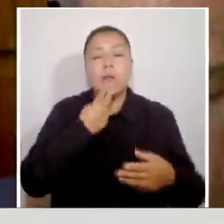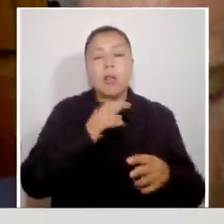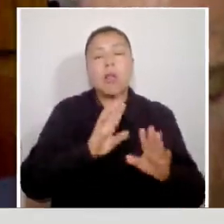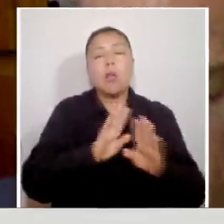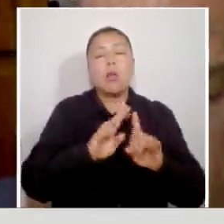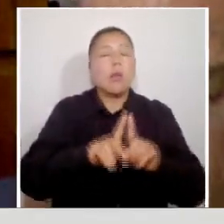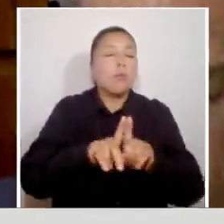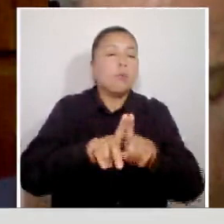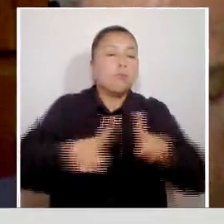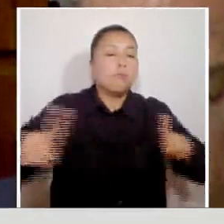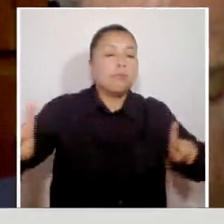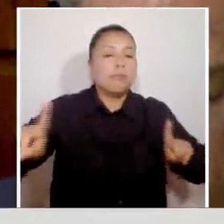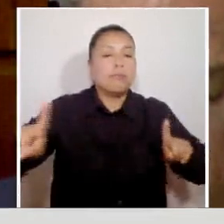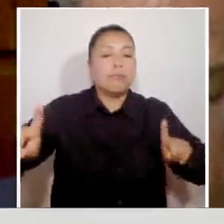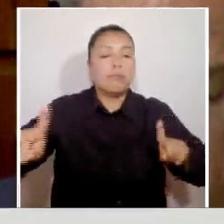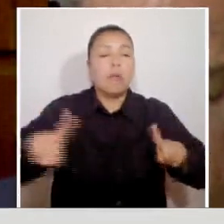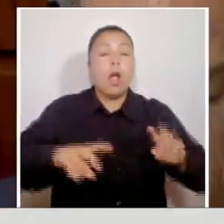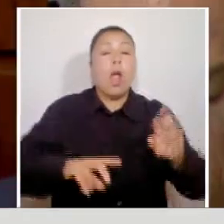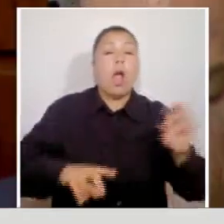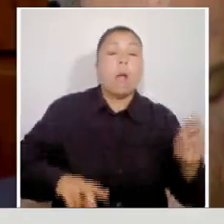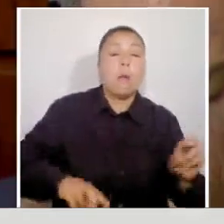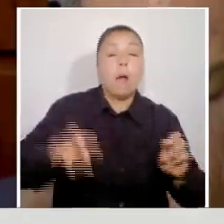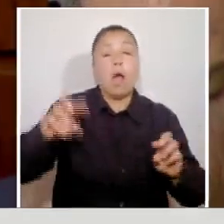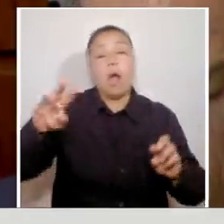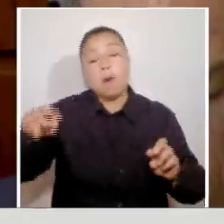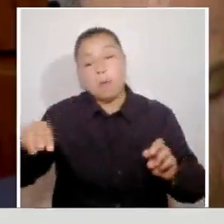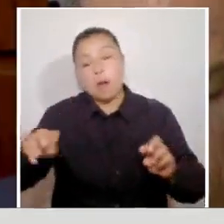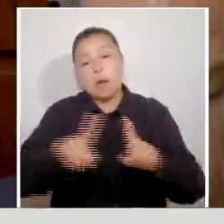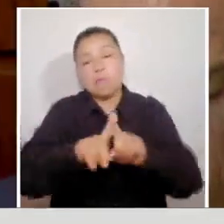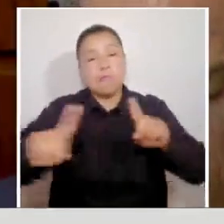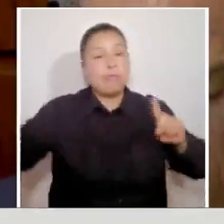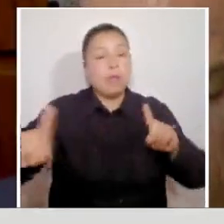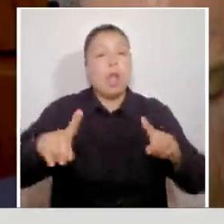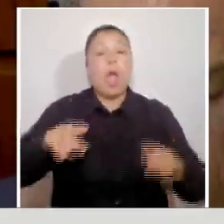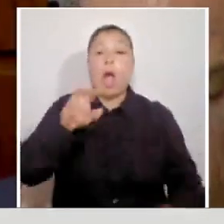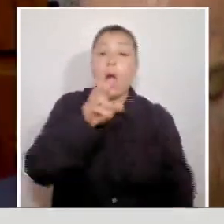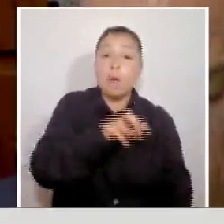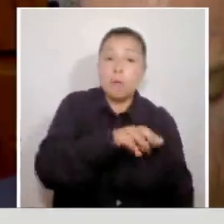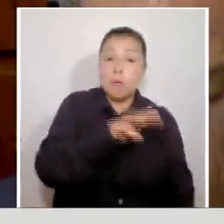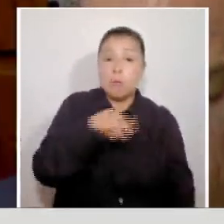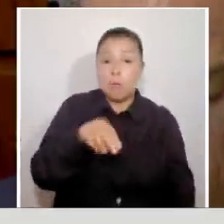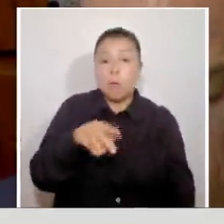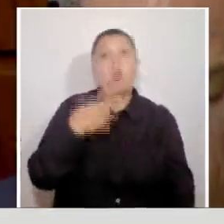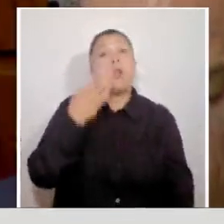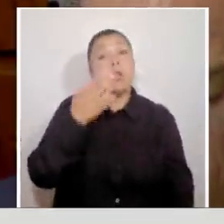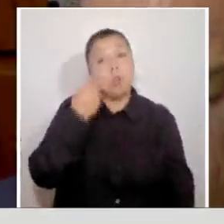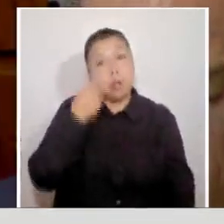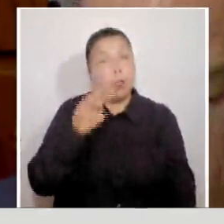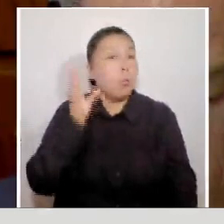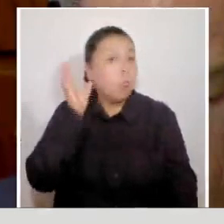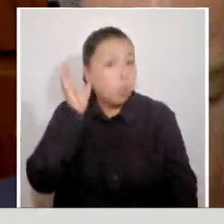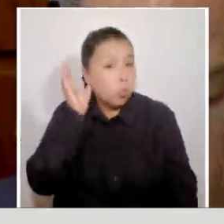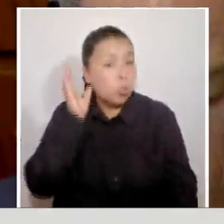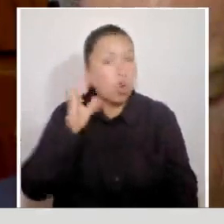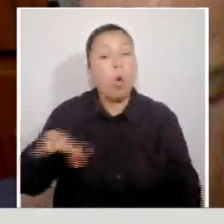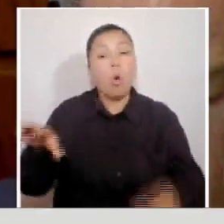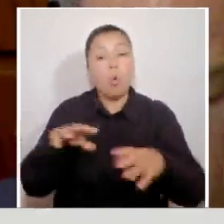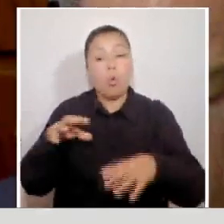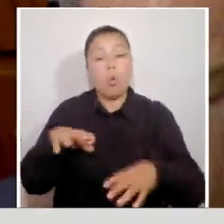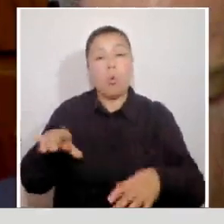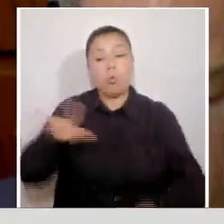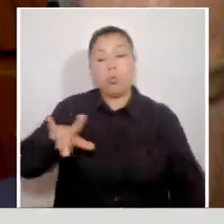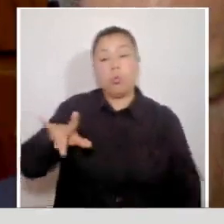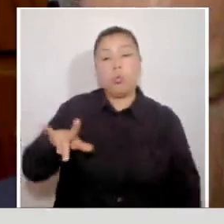a uno al padre o la madre hay padres y lo hemos escuchado que utilizan a los niños para generar